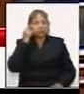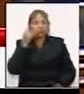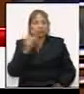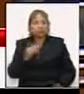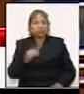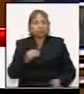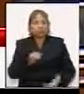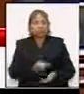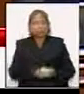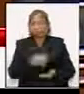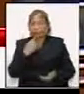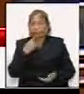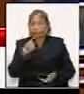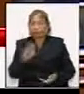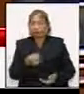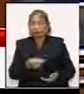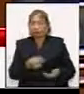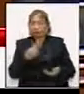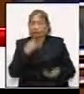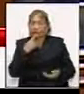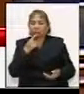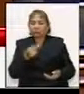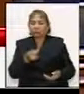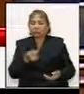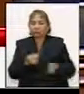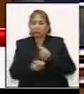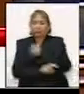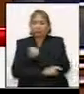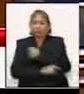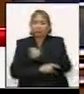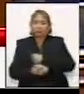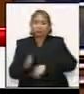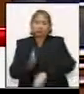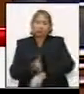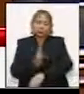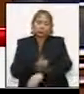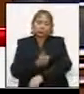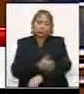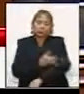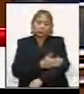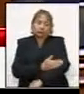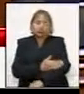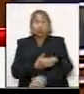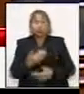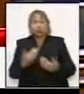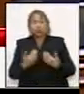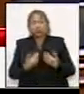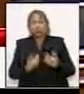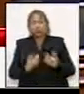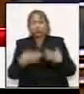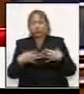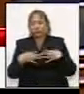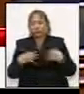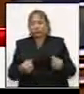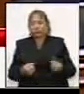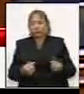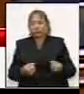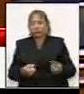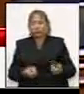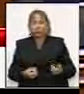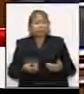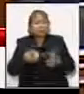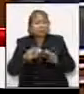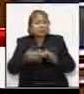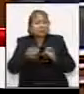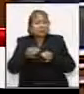ser, y que es en los países desarrollados, Presidenta, la salud tiene un